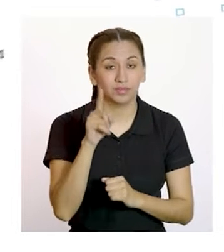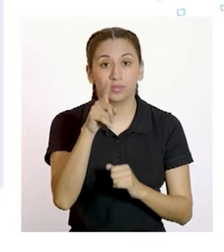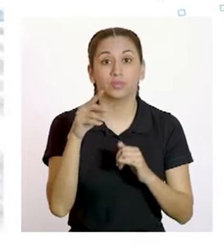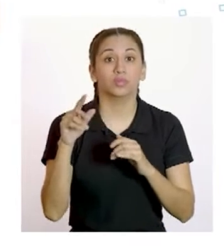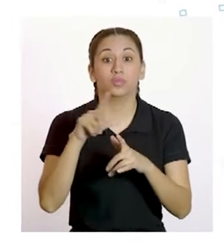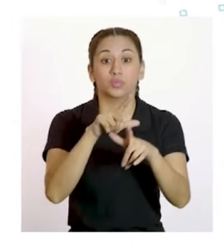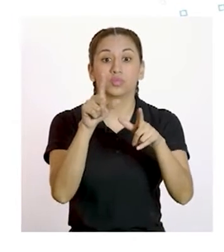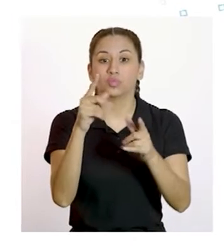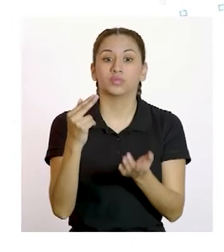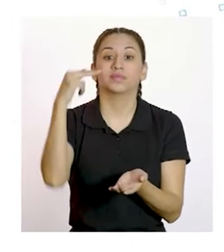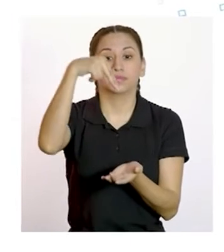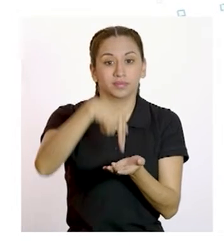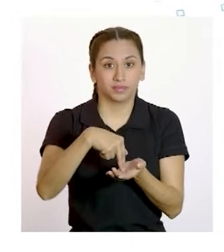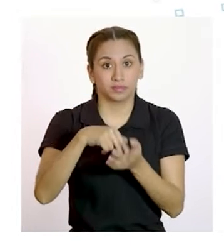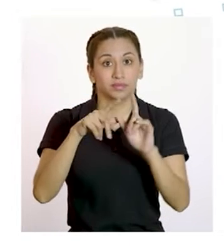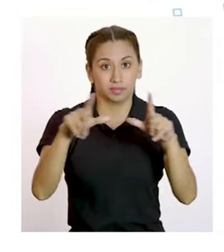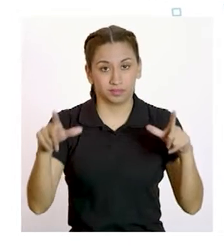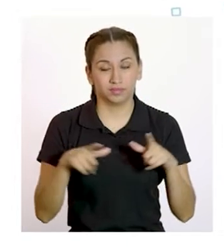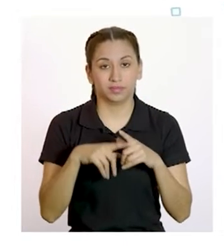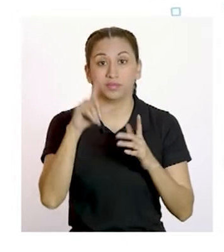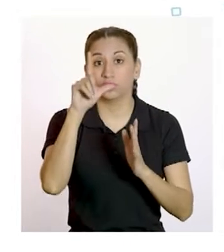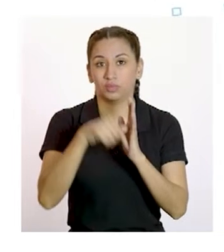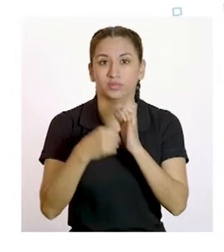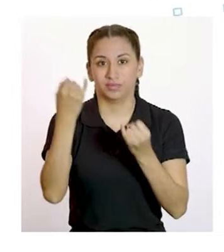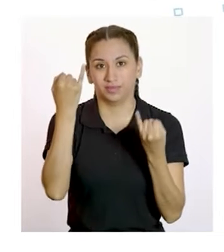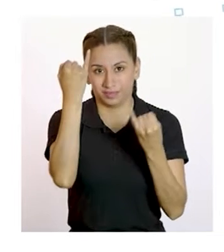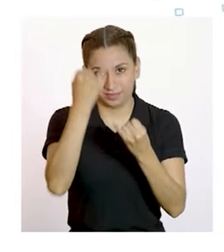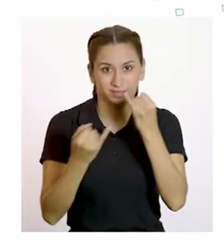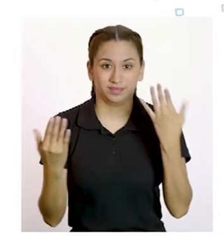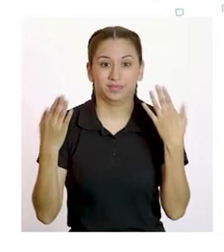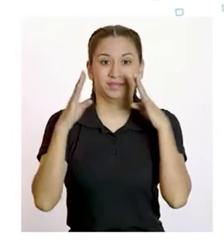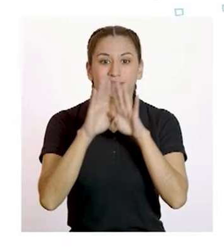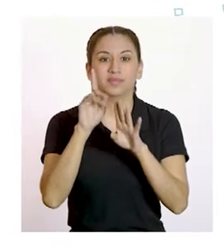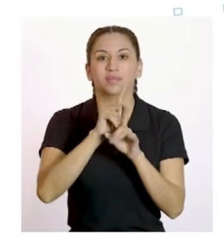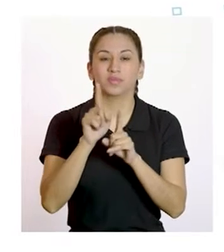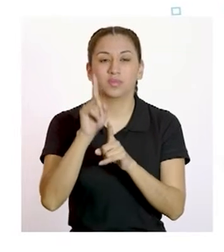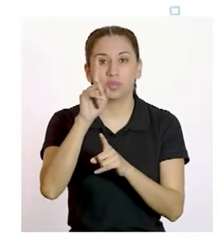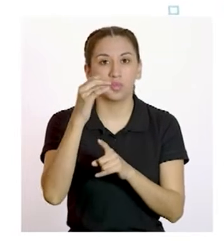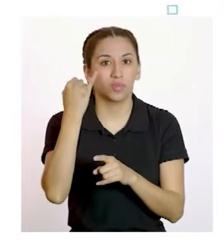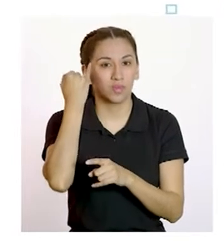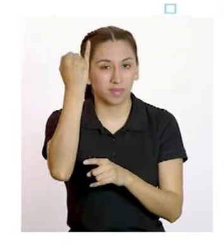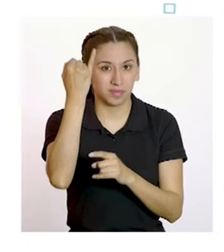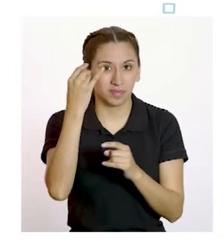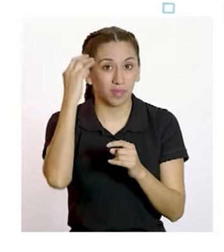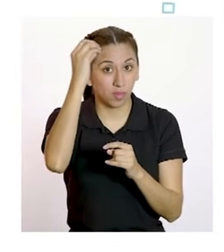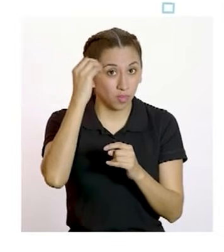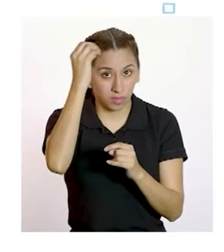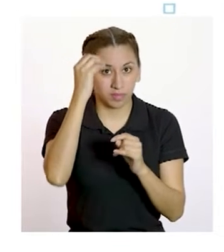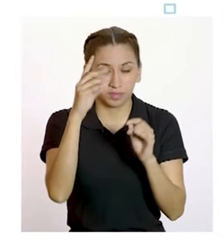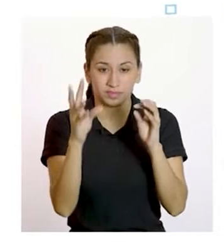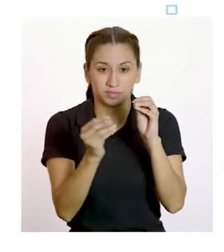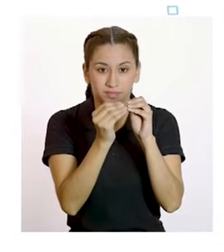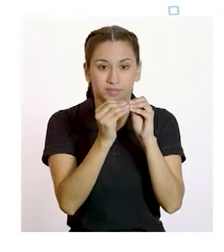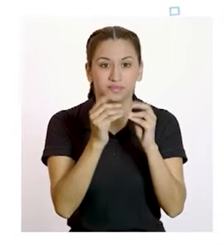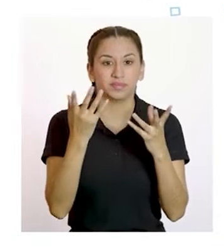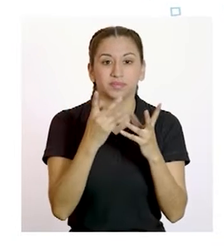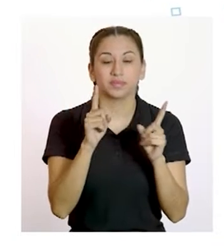ubícate. La última parte es el cierre, donde se suele incluir una conclusión de lo dicho en la